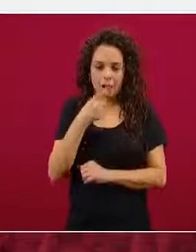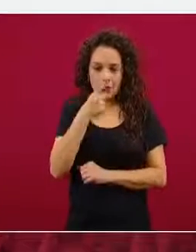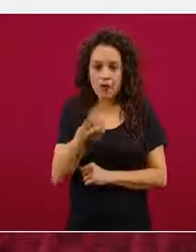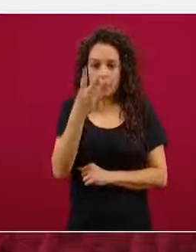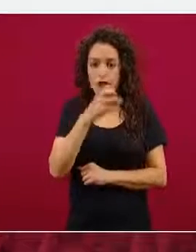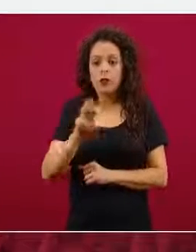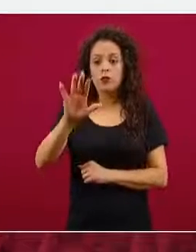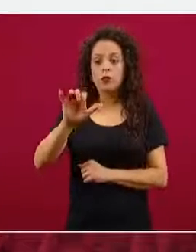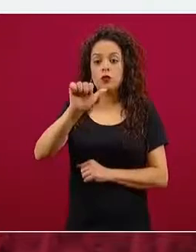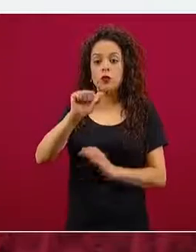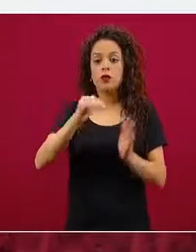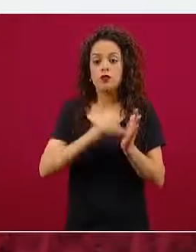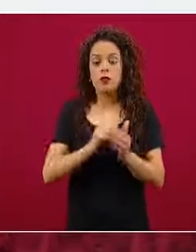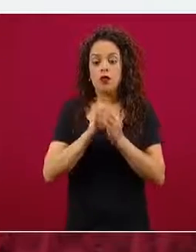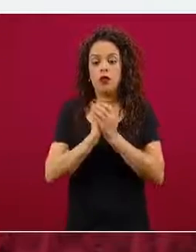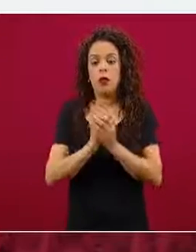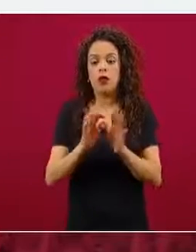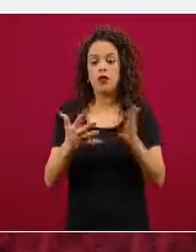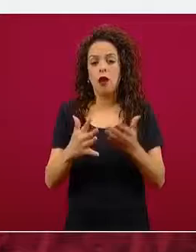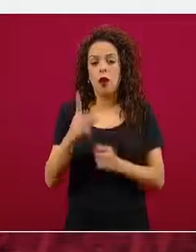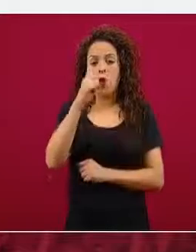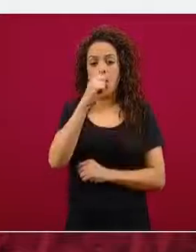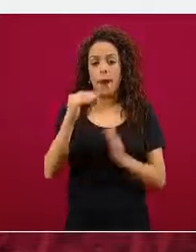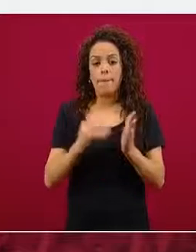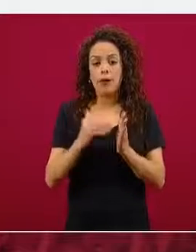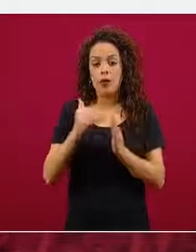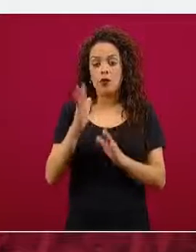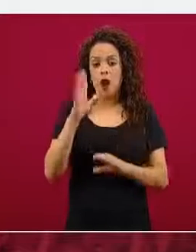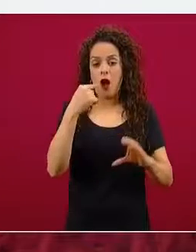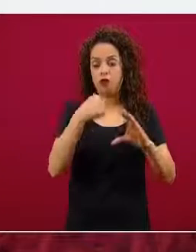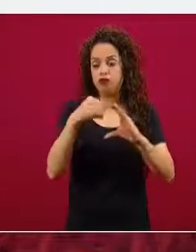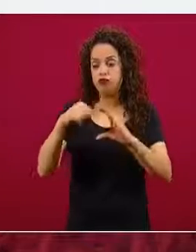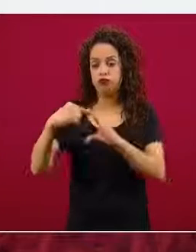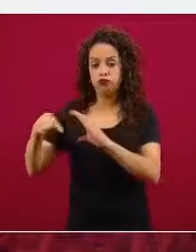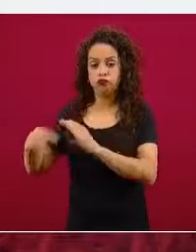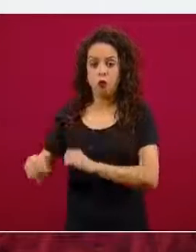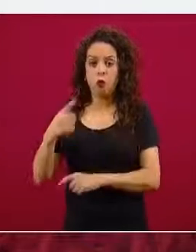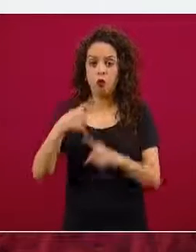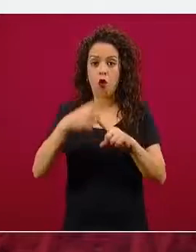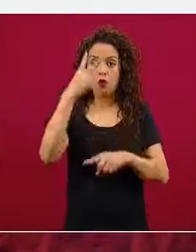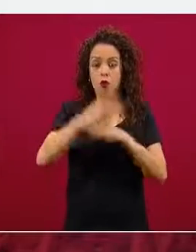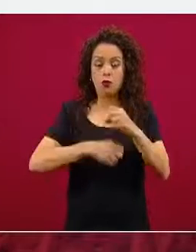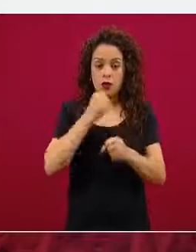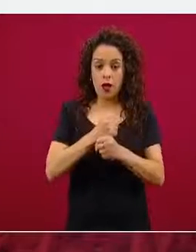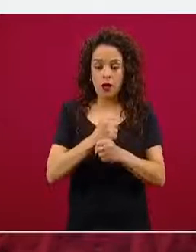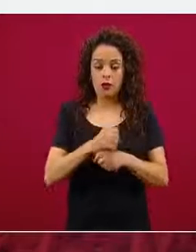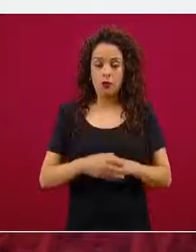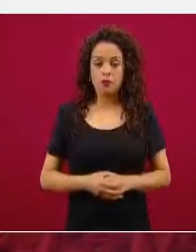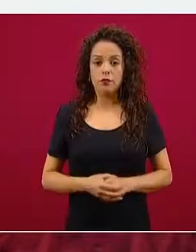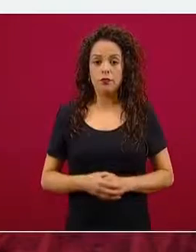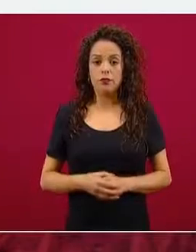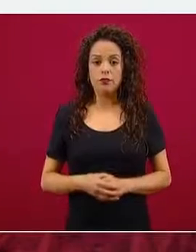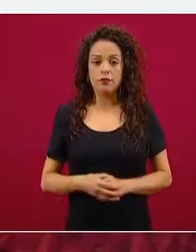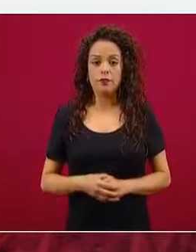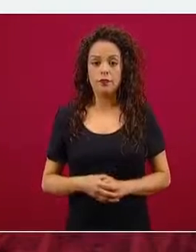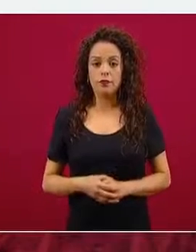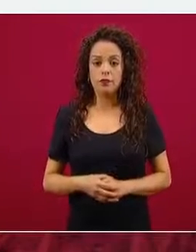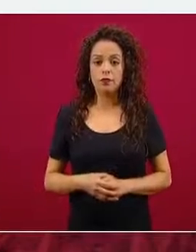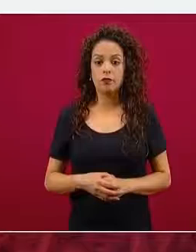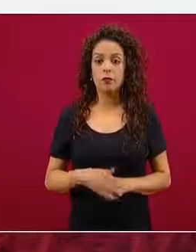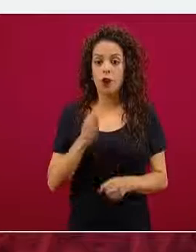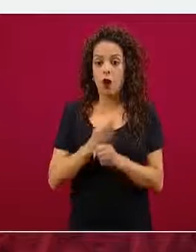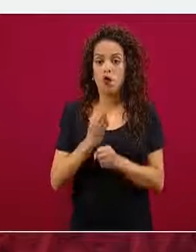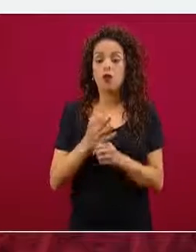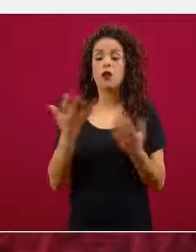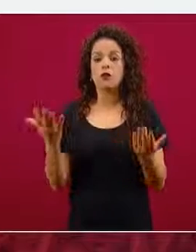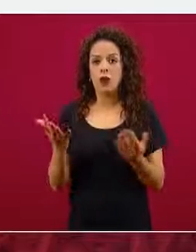356,000 tandas, es decir, casi 1,000,000 de tandas dispersadas en 2 años. Ahorita la meta vamos al